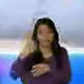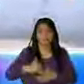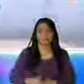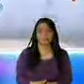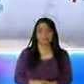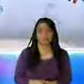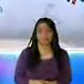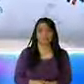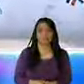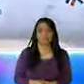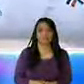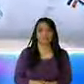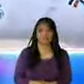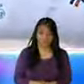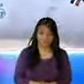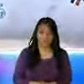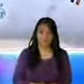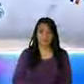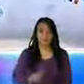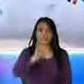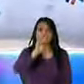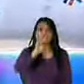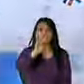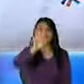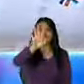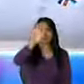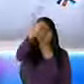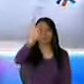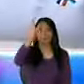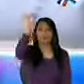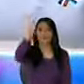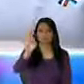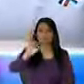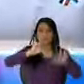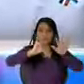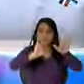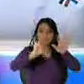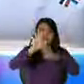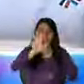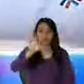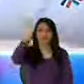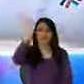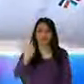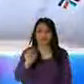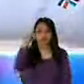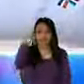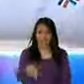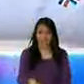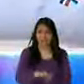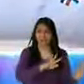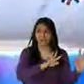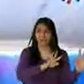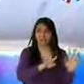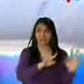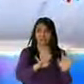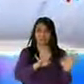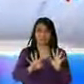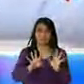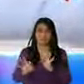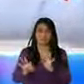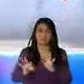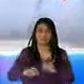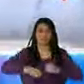Ese 65% que está aquí presente y que dice con voz